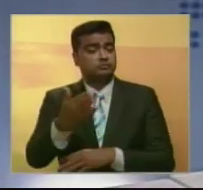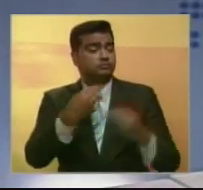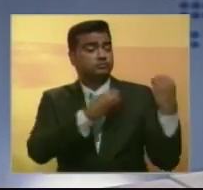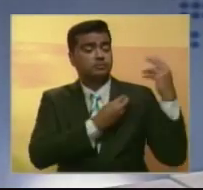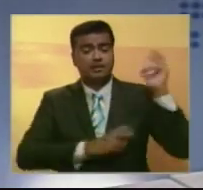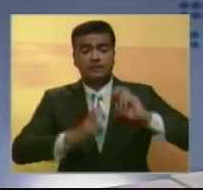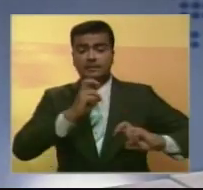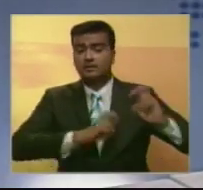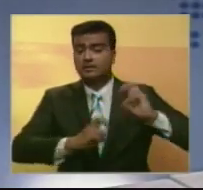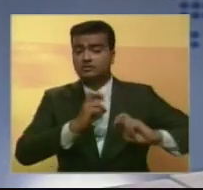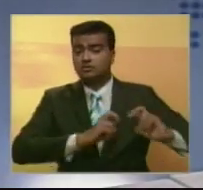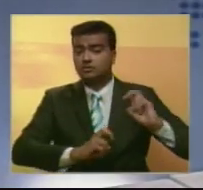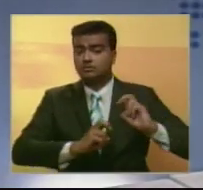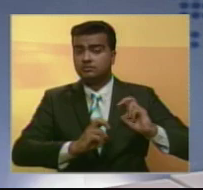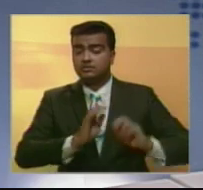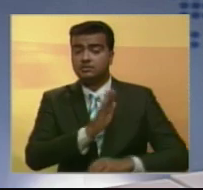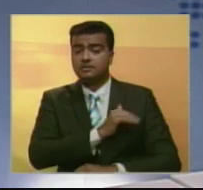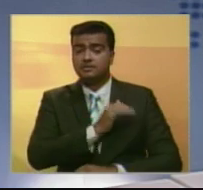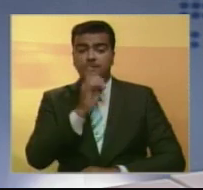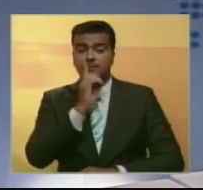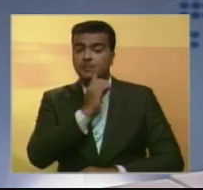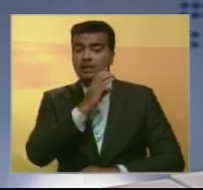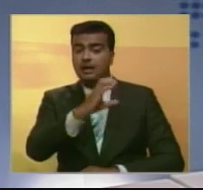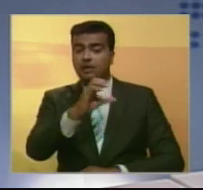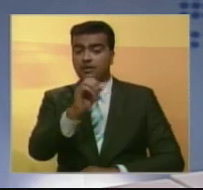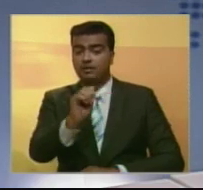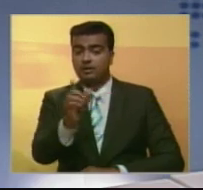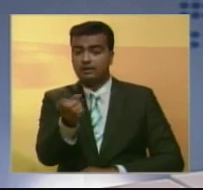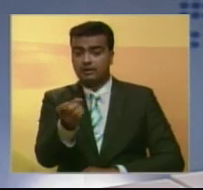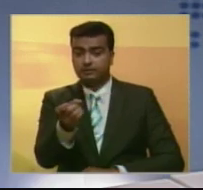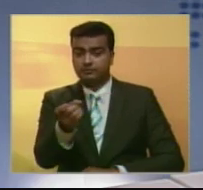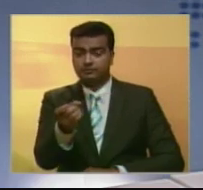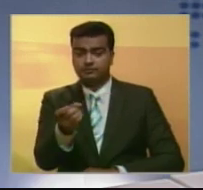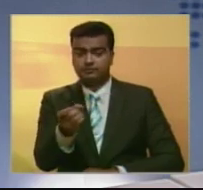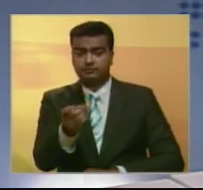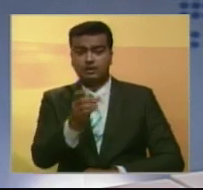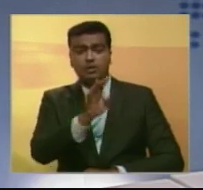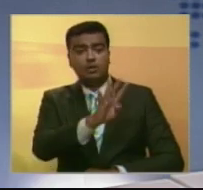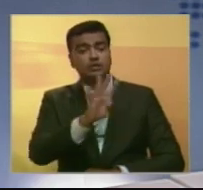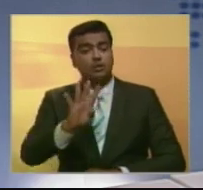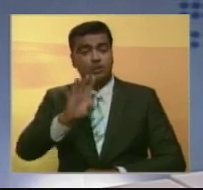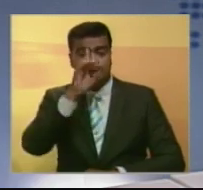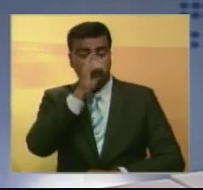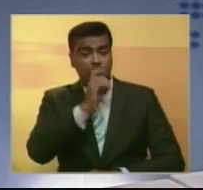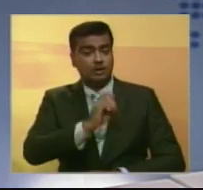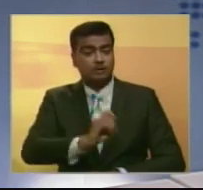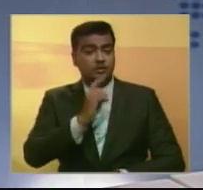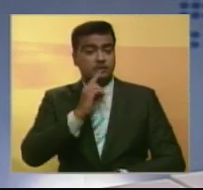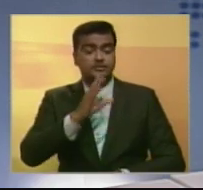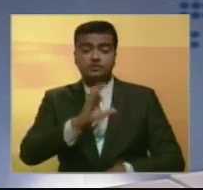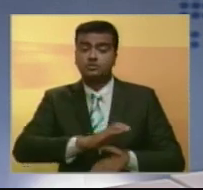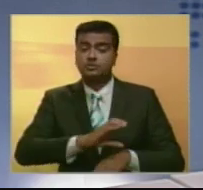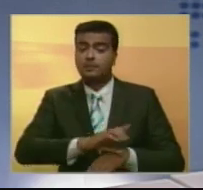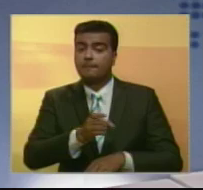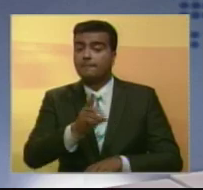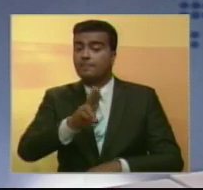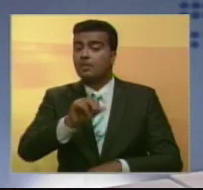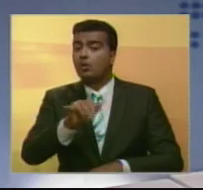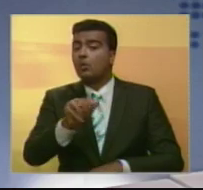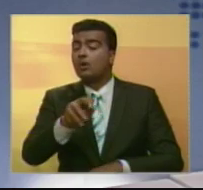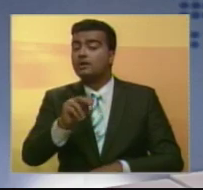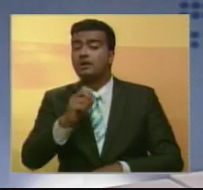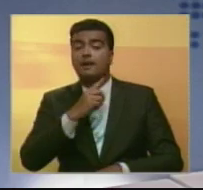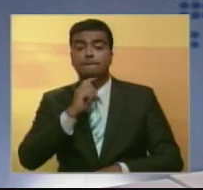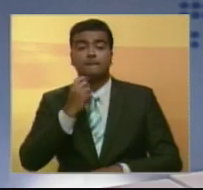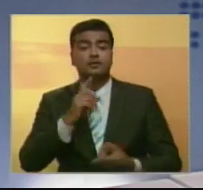de investigaciones del CICPC, Carlos Alexander Guerrero, de 44 años de edad, en Ciudad Guayana, por el feminicidio de